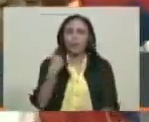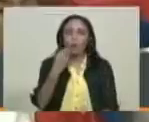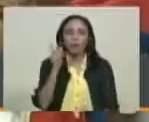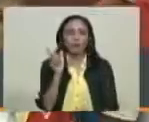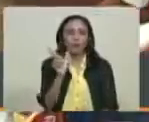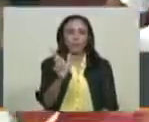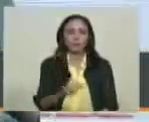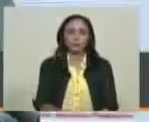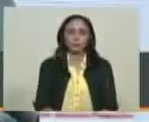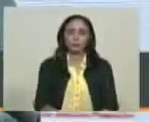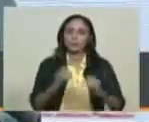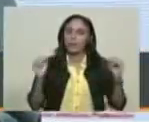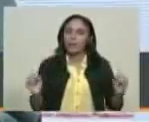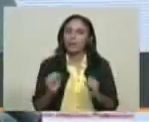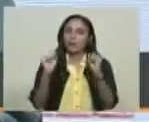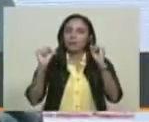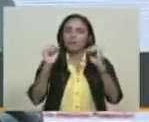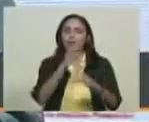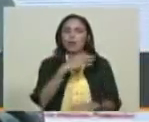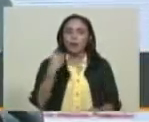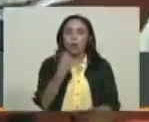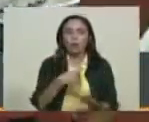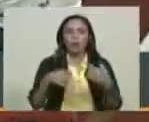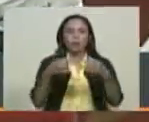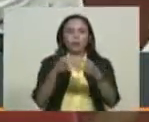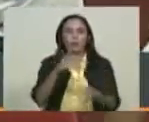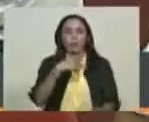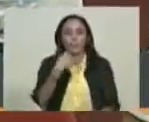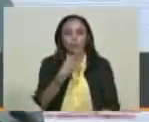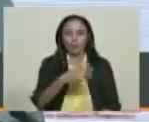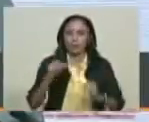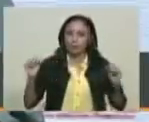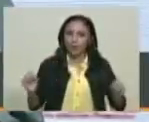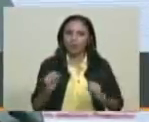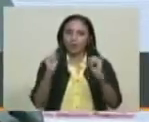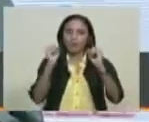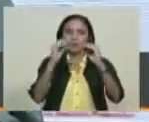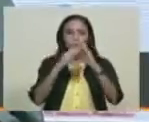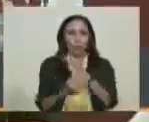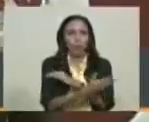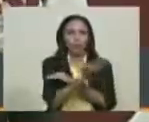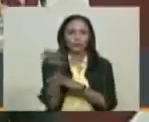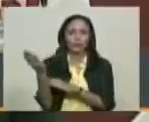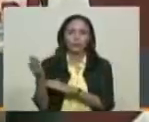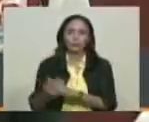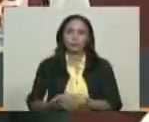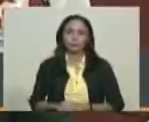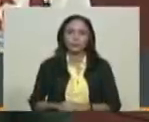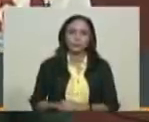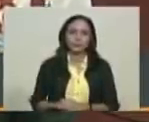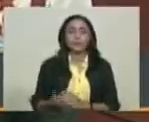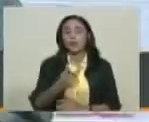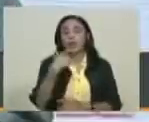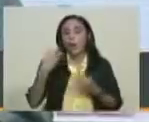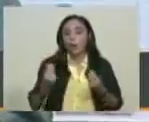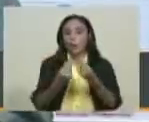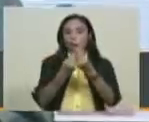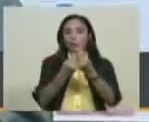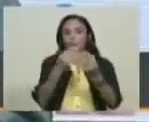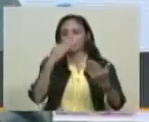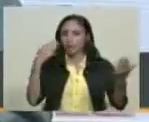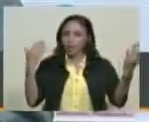Venezuela. Que viva la juventud del Gran Polo Patriótico. Que viva la juventud de Venezuela. Y digamos desde el